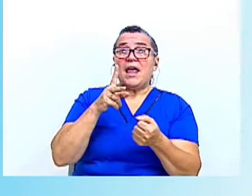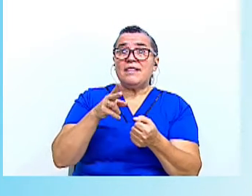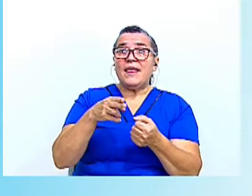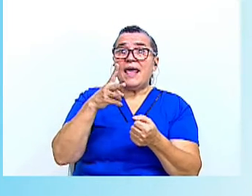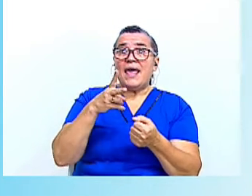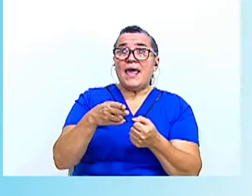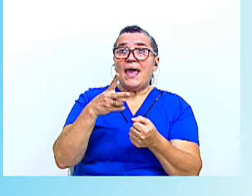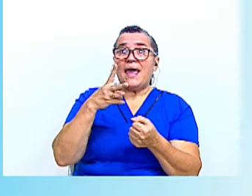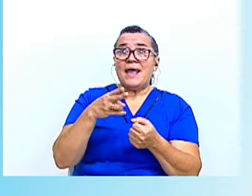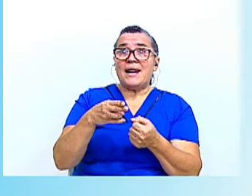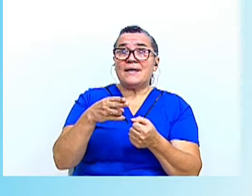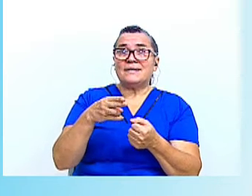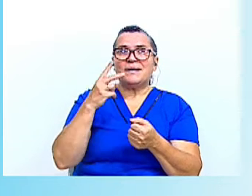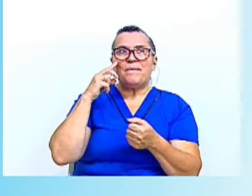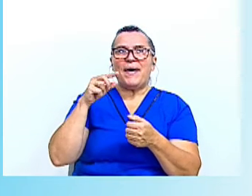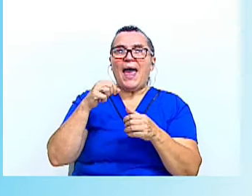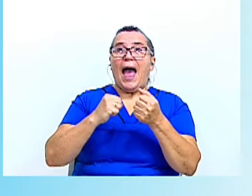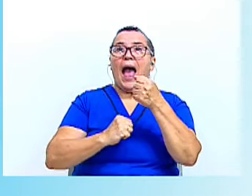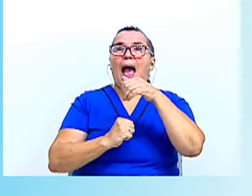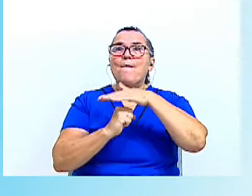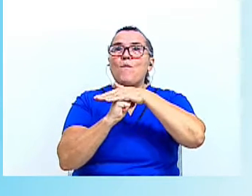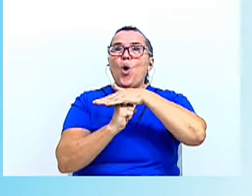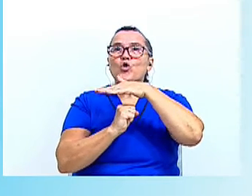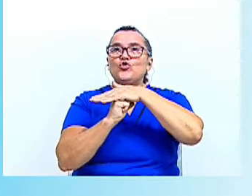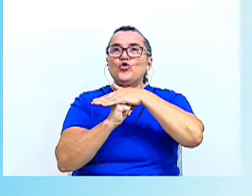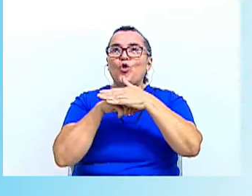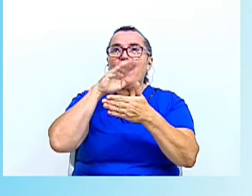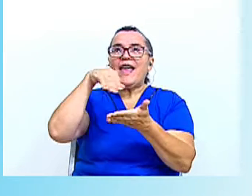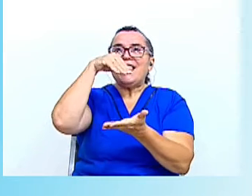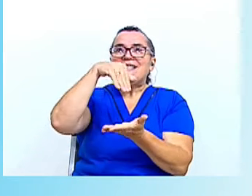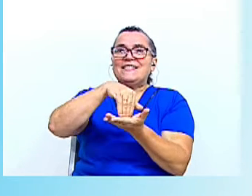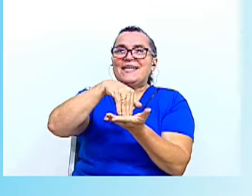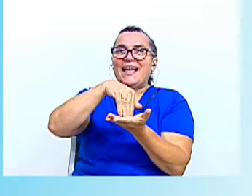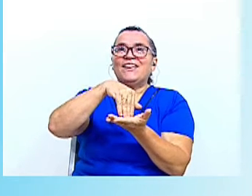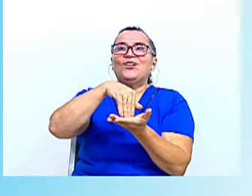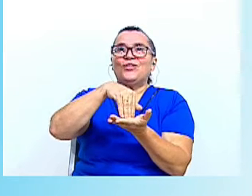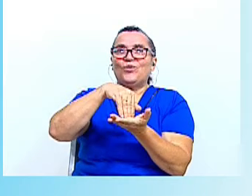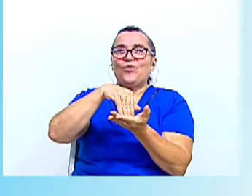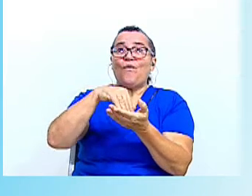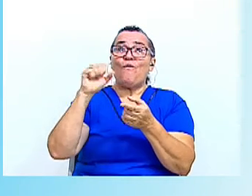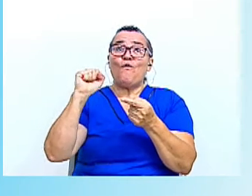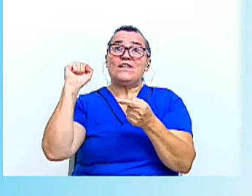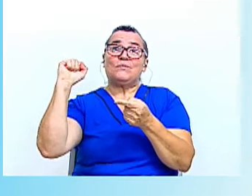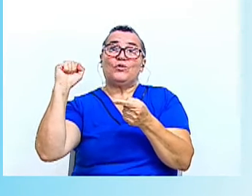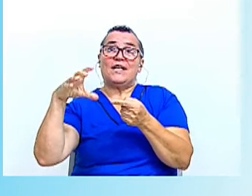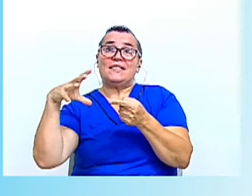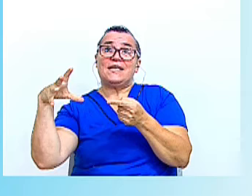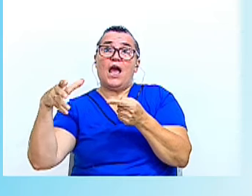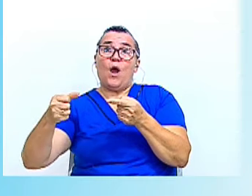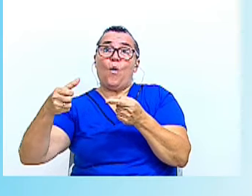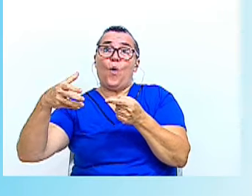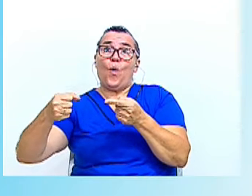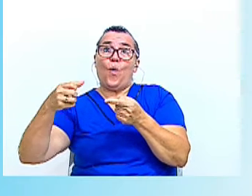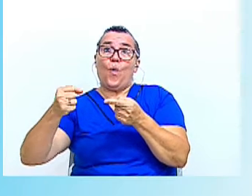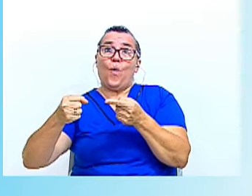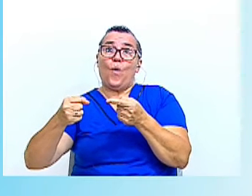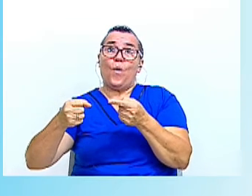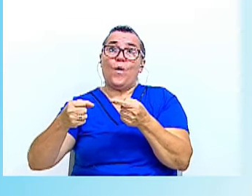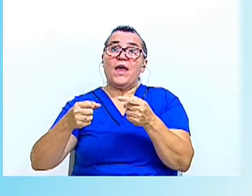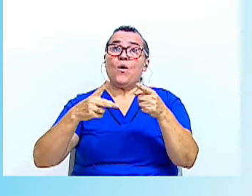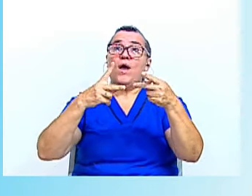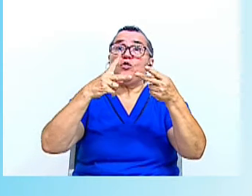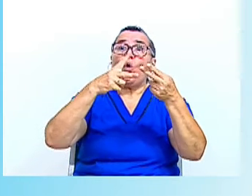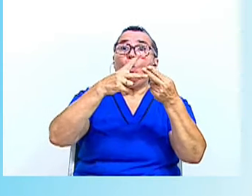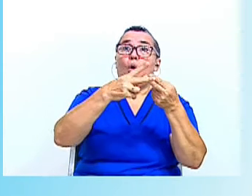tijeras. Veamos el punto de apoyo en el centro, la fuerza de potencia en un extremo y la fuerza de resistencia se aplica cuando corto